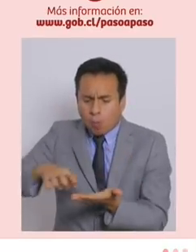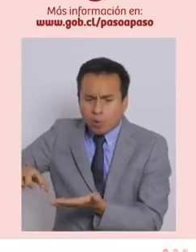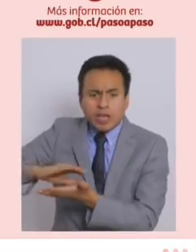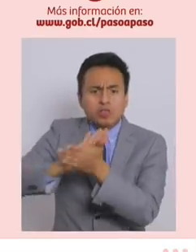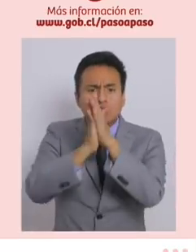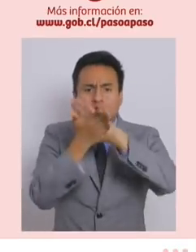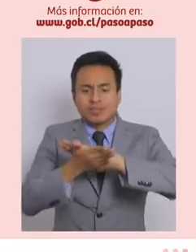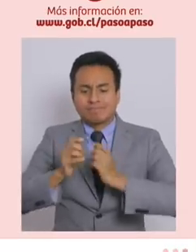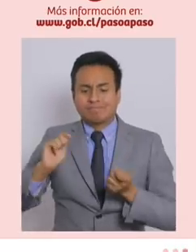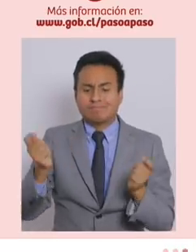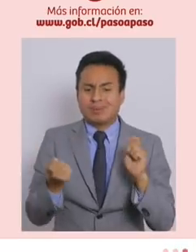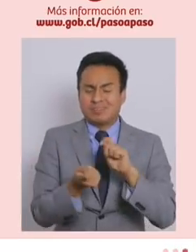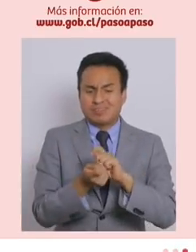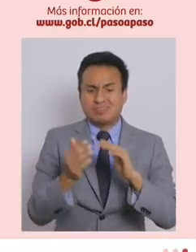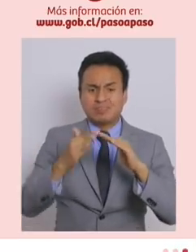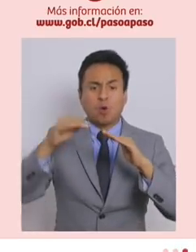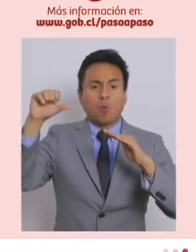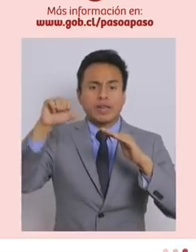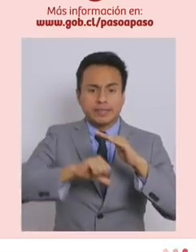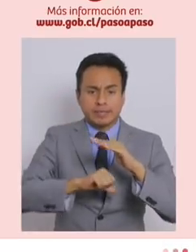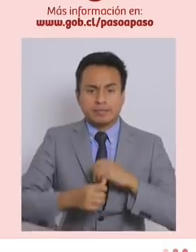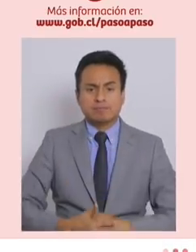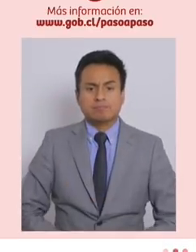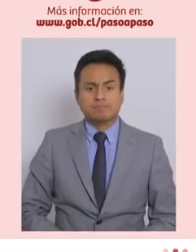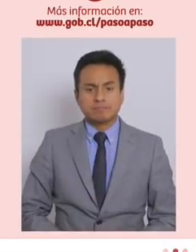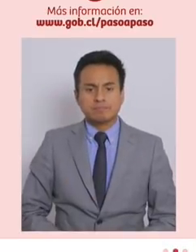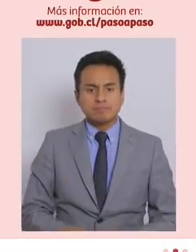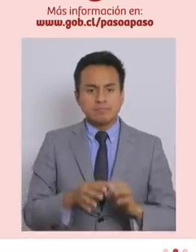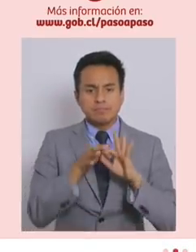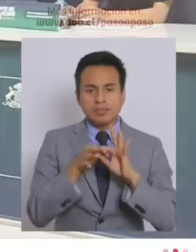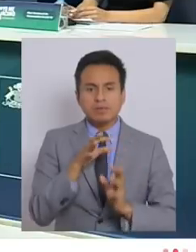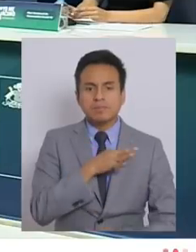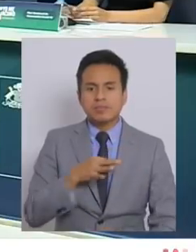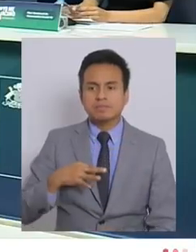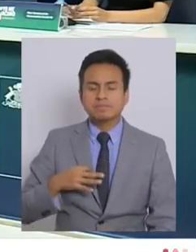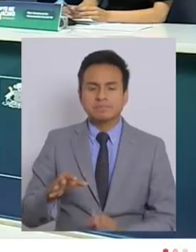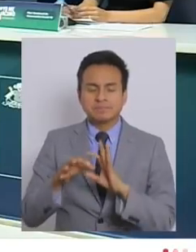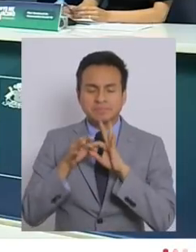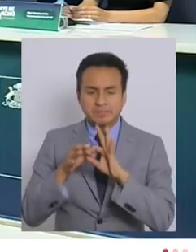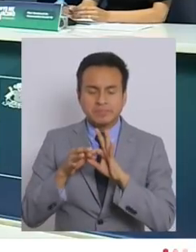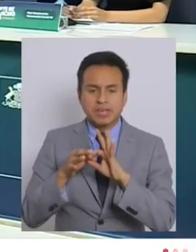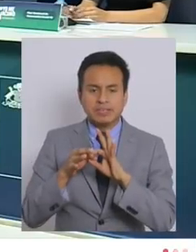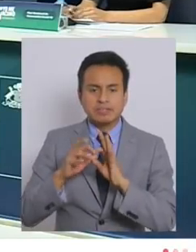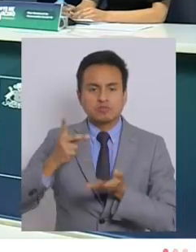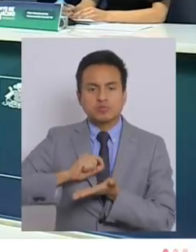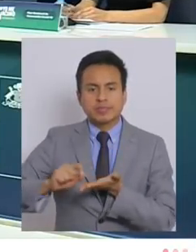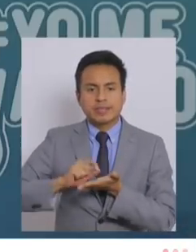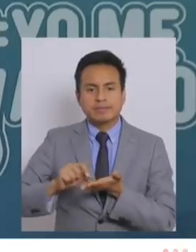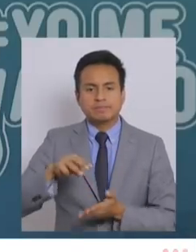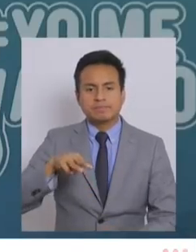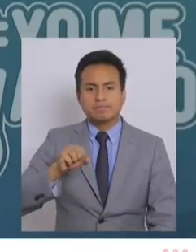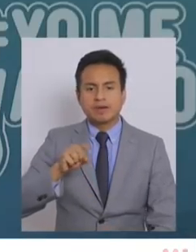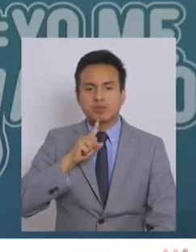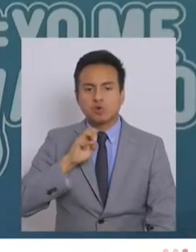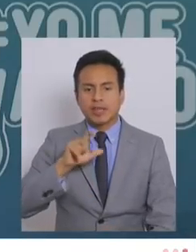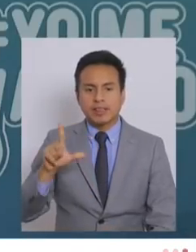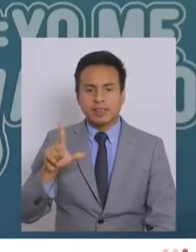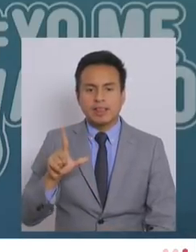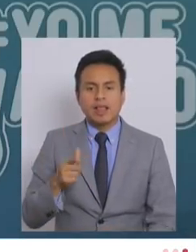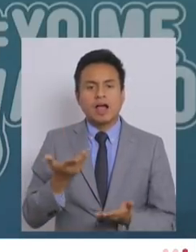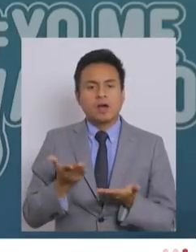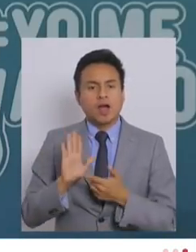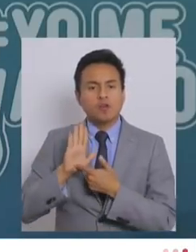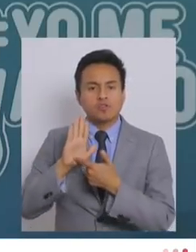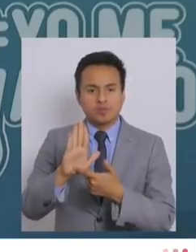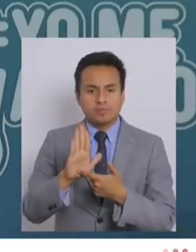pasan a etapa cuarentena gracias ministra muchas gracias subsecretaria martorell a continuación